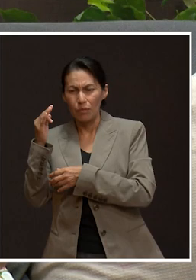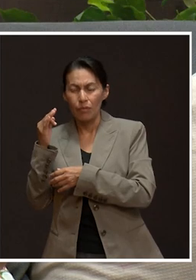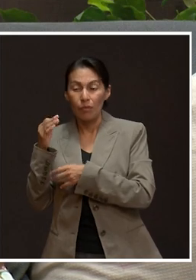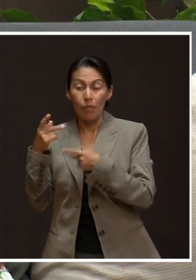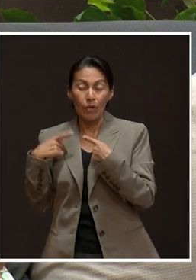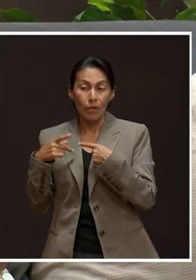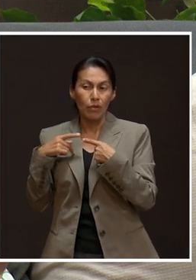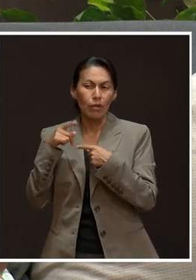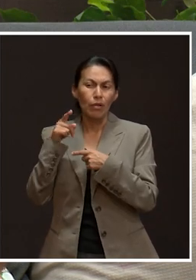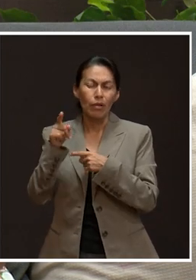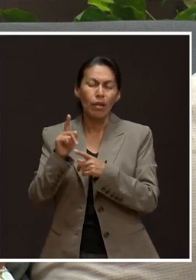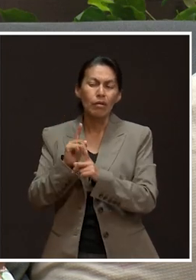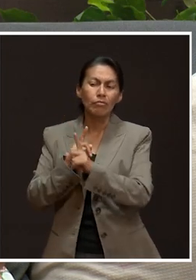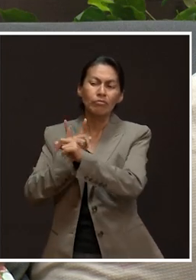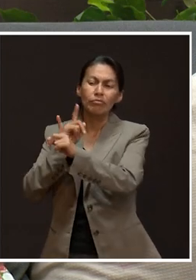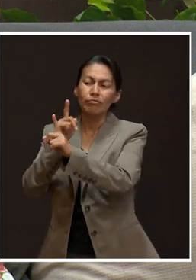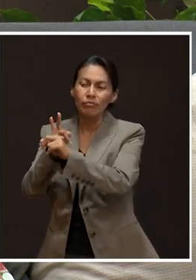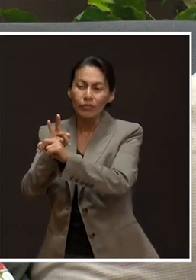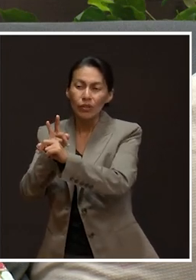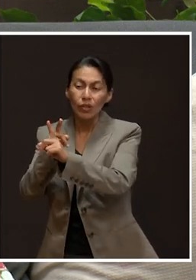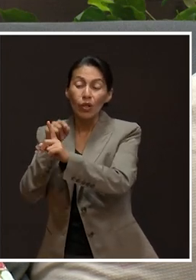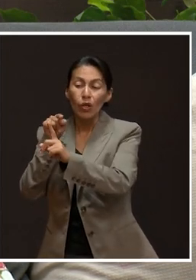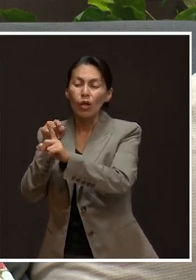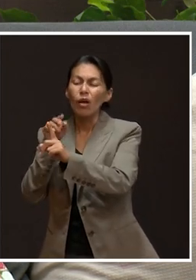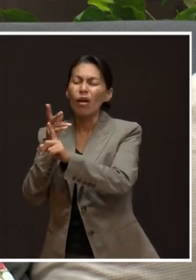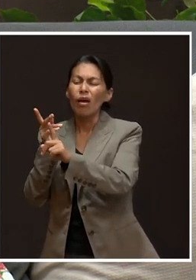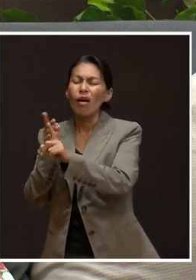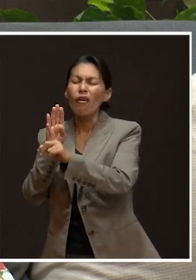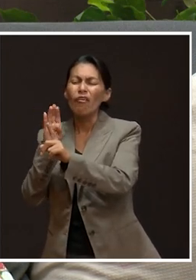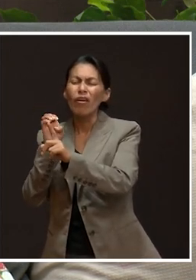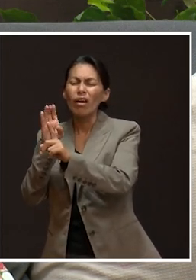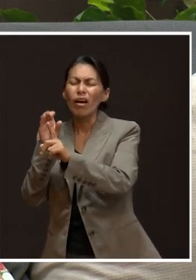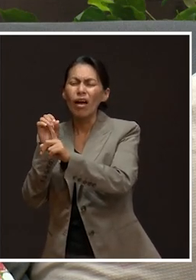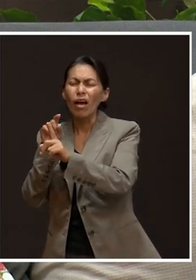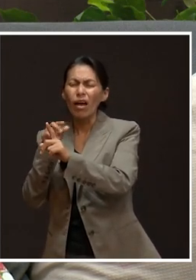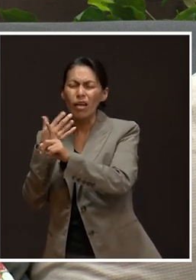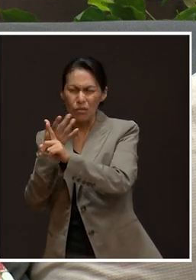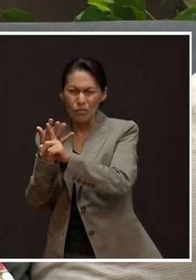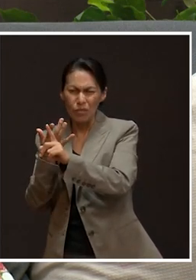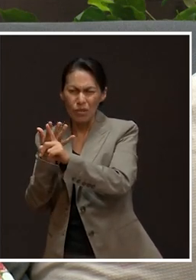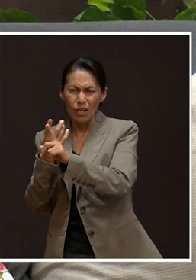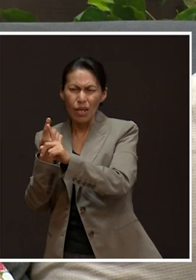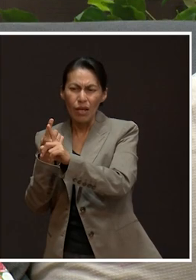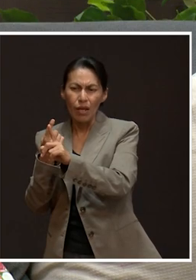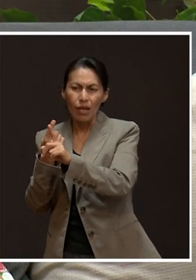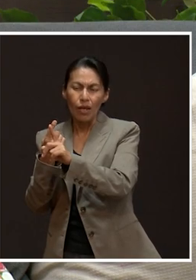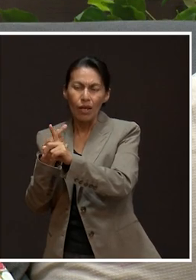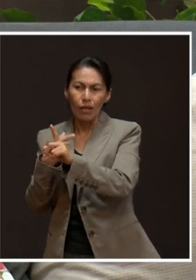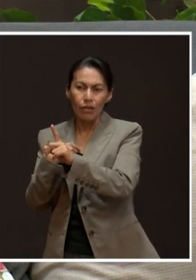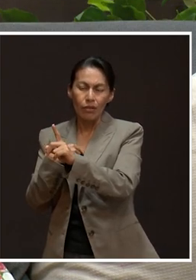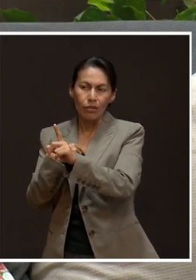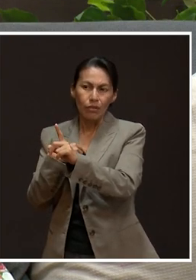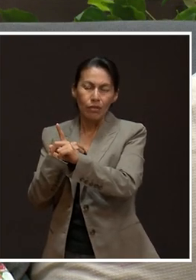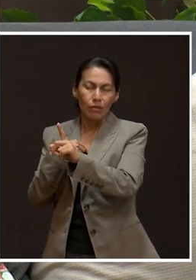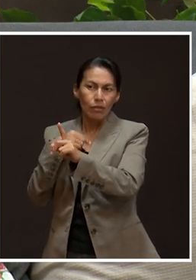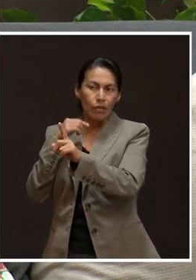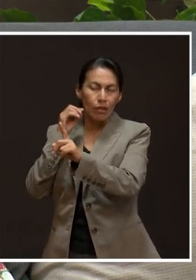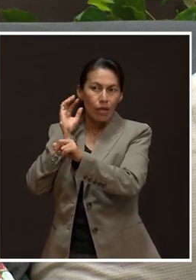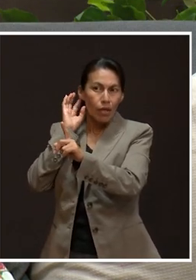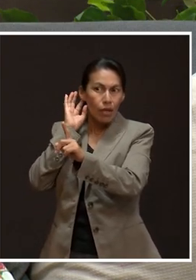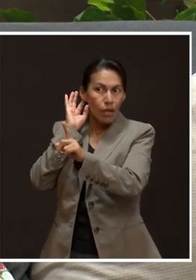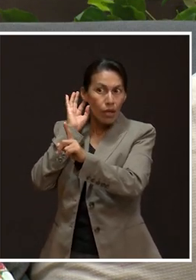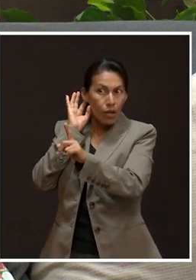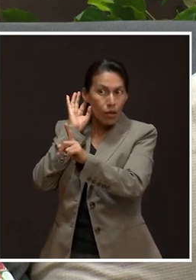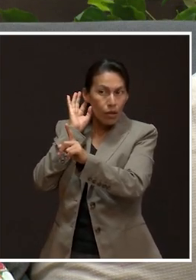tiempo, yo le pregunté a la persona y me dijo que aún estaban en espera, y resulta que yo escuché algo